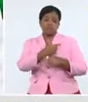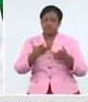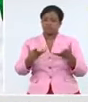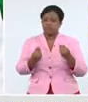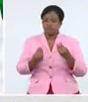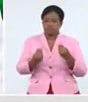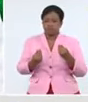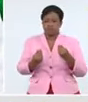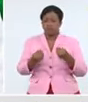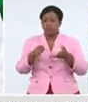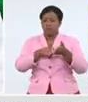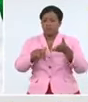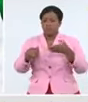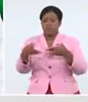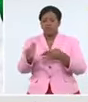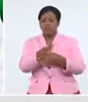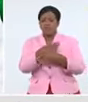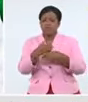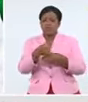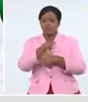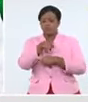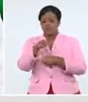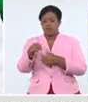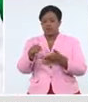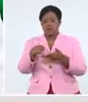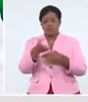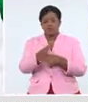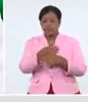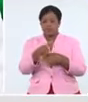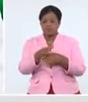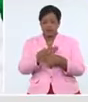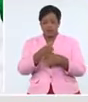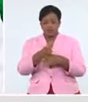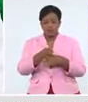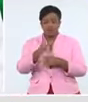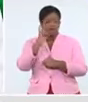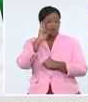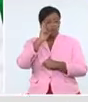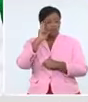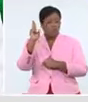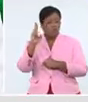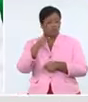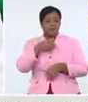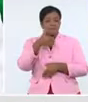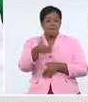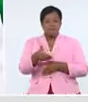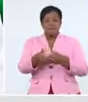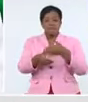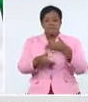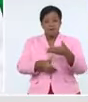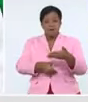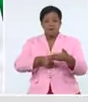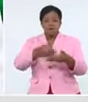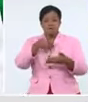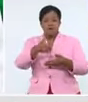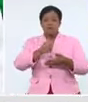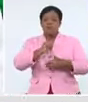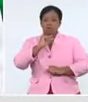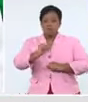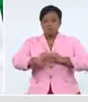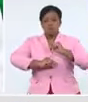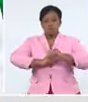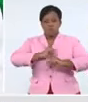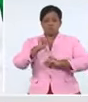territorios, a las personas en los territorios que no se habían incorporado. Recordemos que este ha sido un proceso en el que hemos ido incorporando los territorios